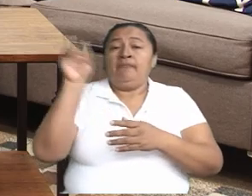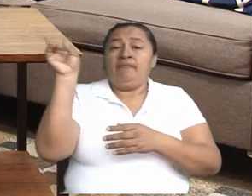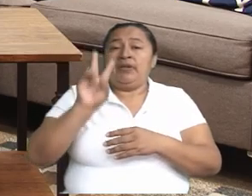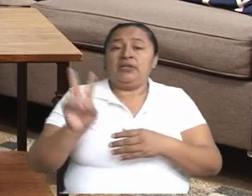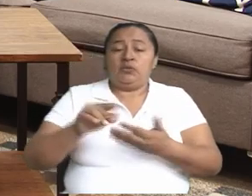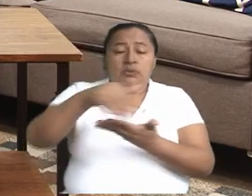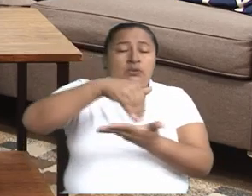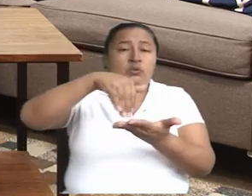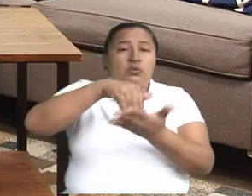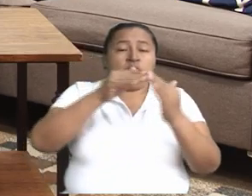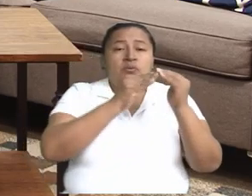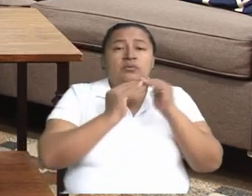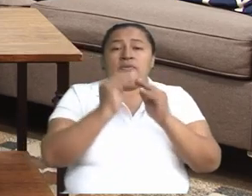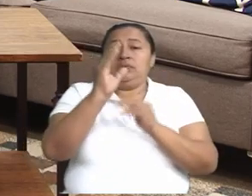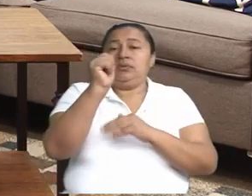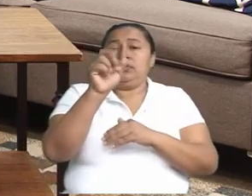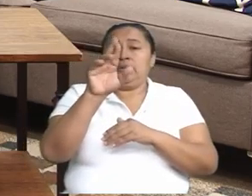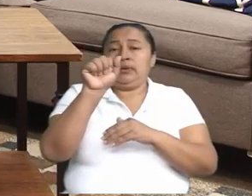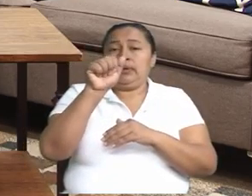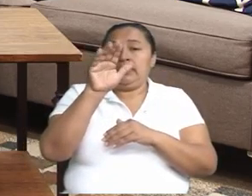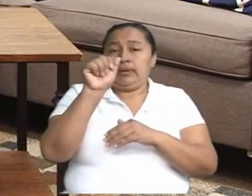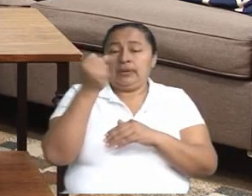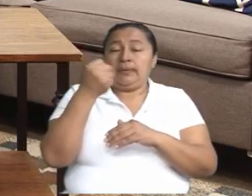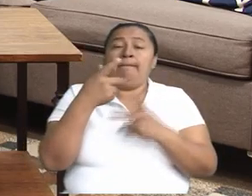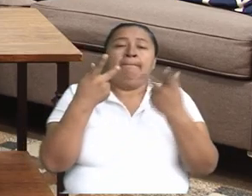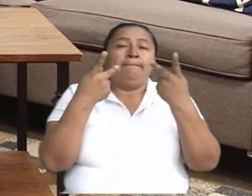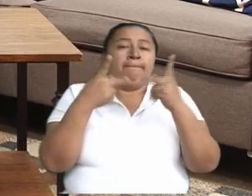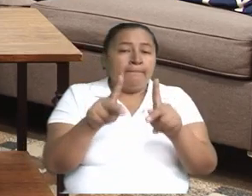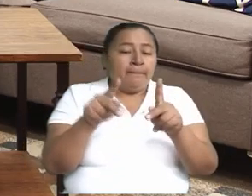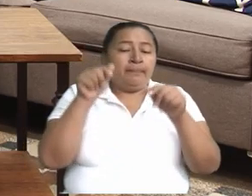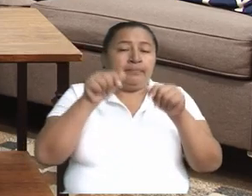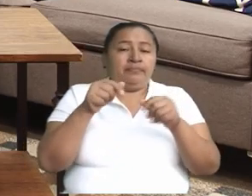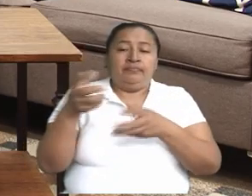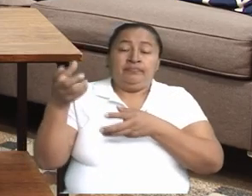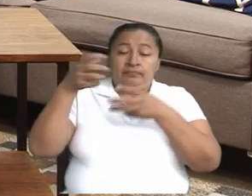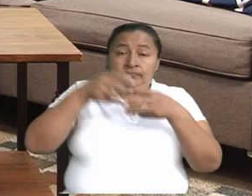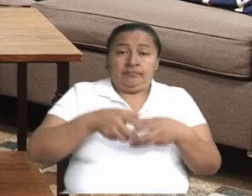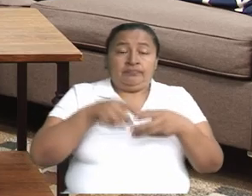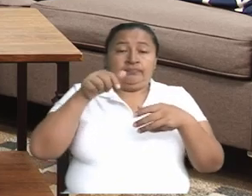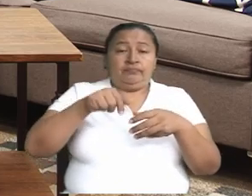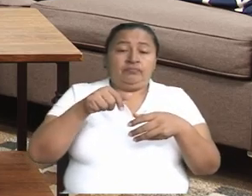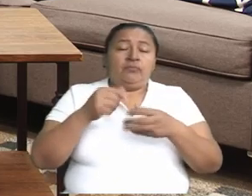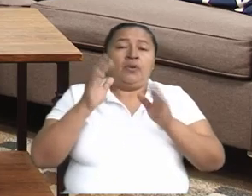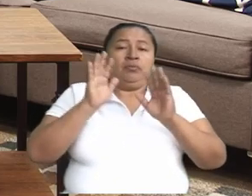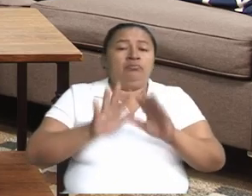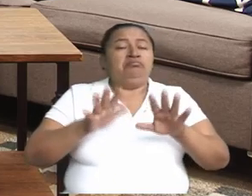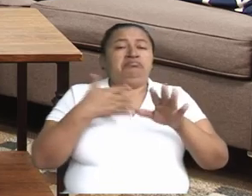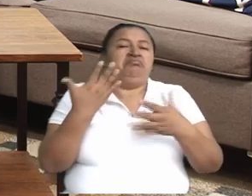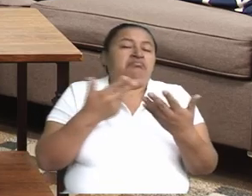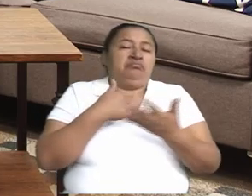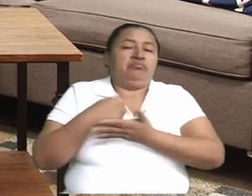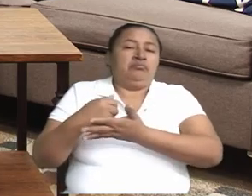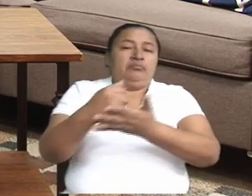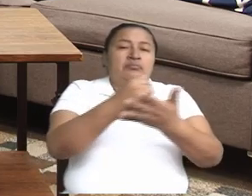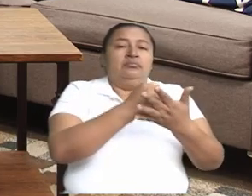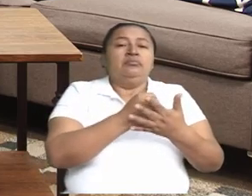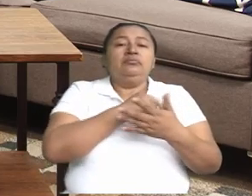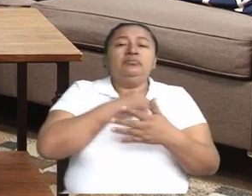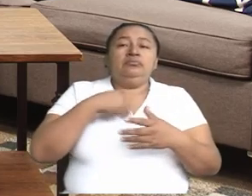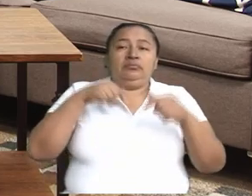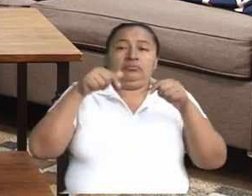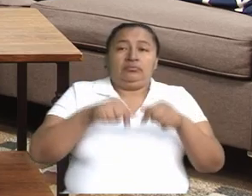Venezuela. Pero está haciendo una parada en Nicaragua también solidaria. Y estará con nosotros